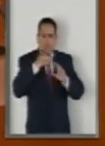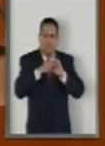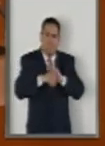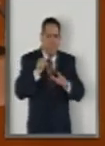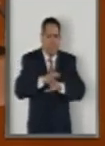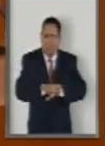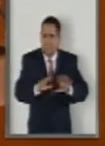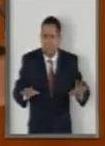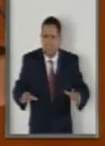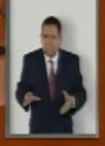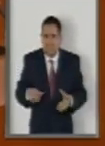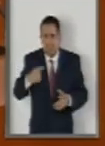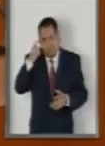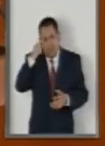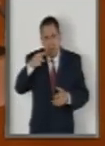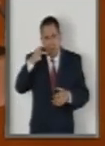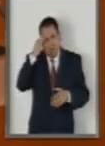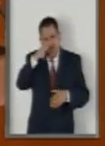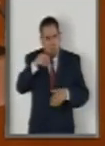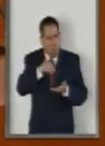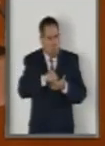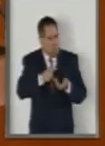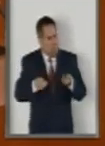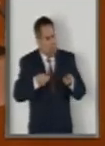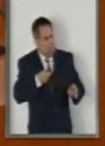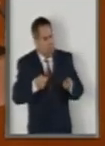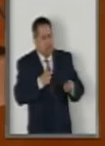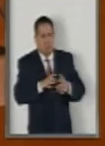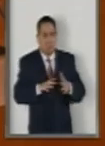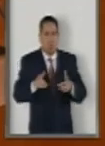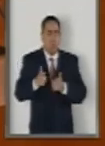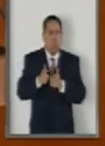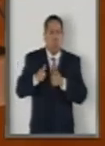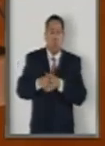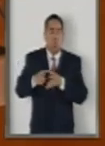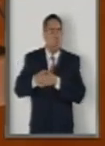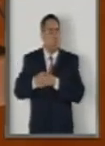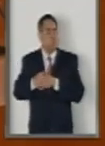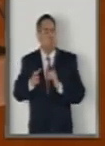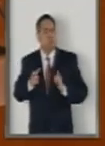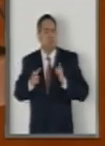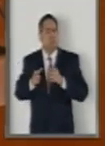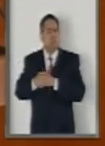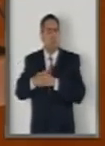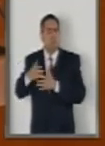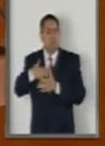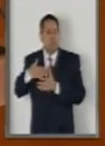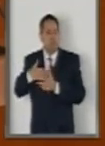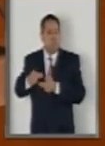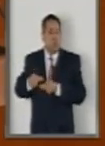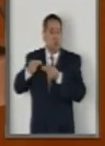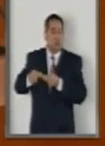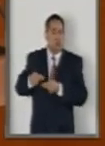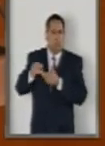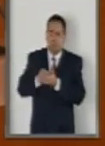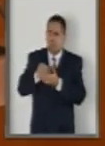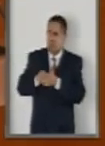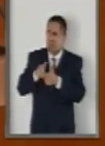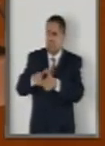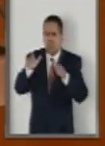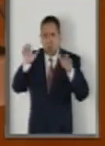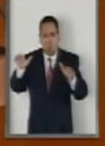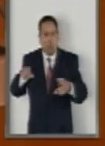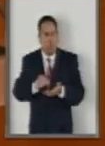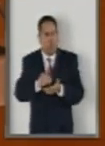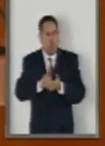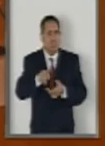tener a México dominado por un grupo que lo único que le interesan son los negocios. Ahí sigue el aeropuerto,